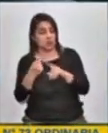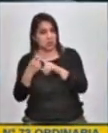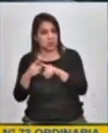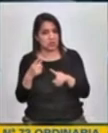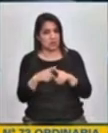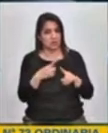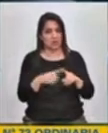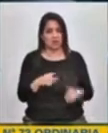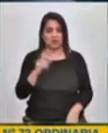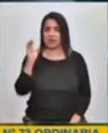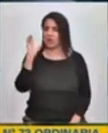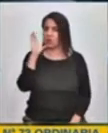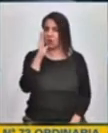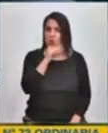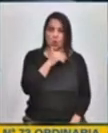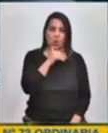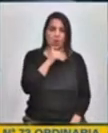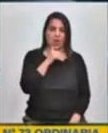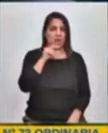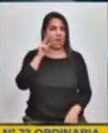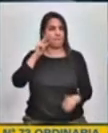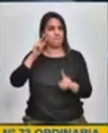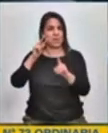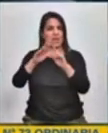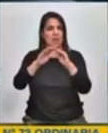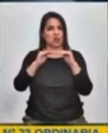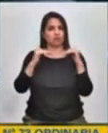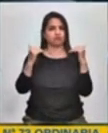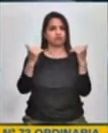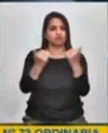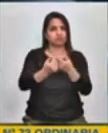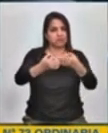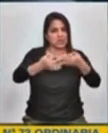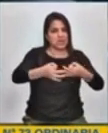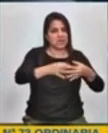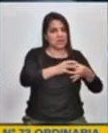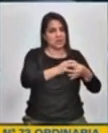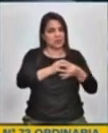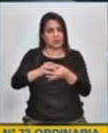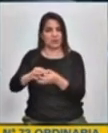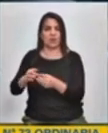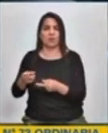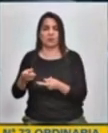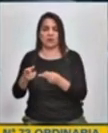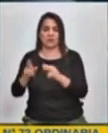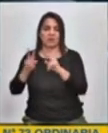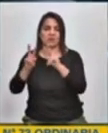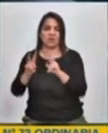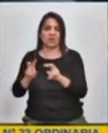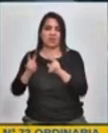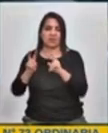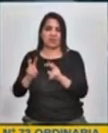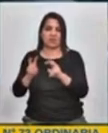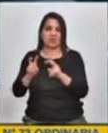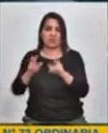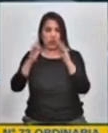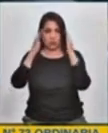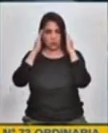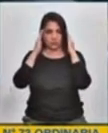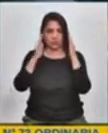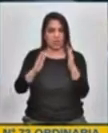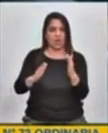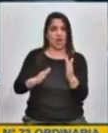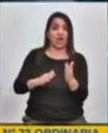no existe una mirada que sea coherente y que permita que este tema sea abordado desde la